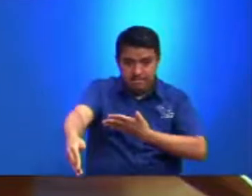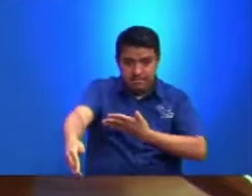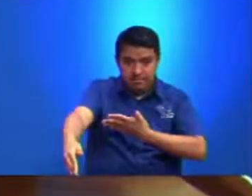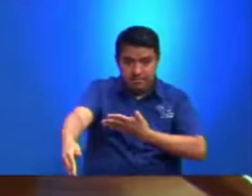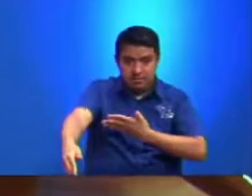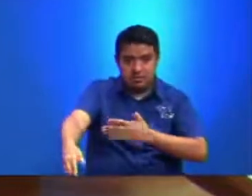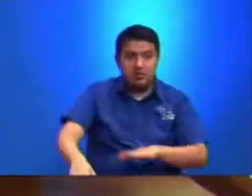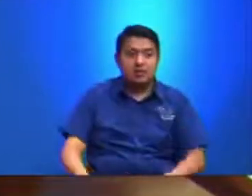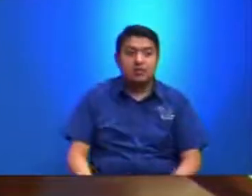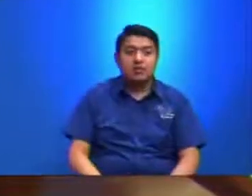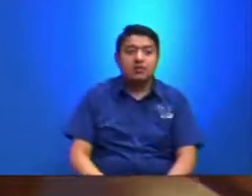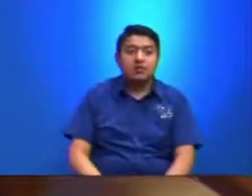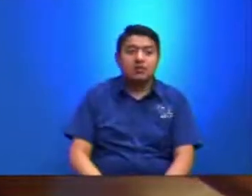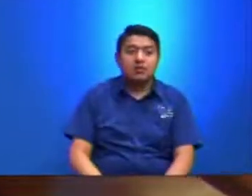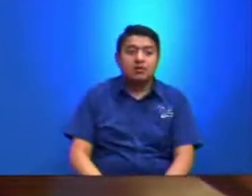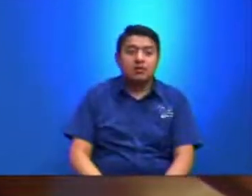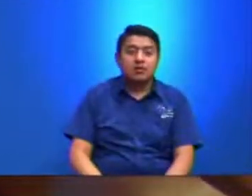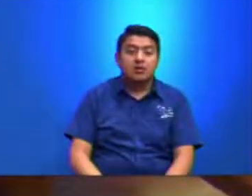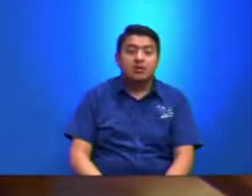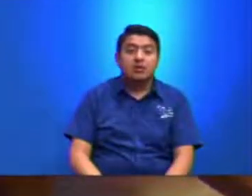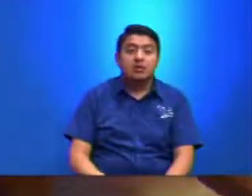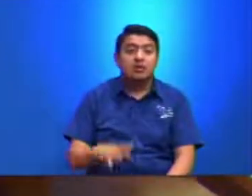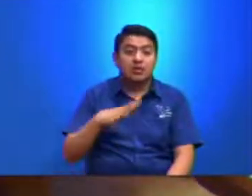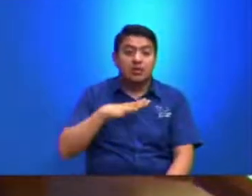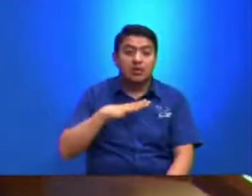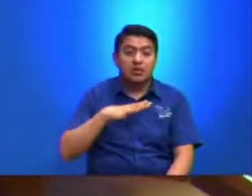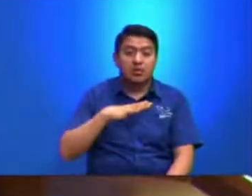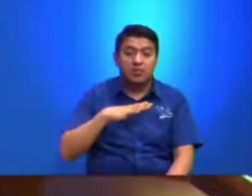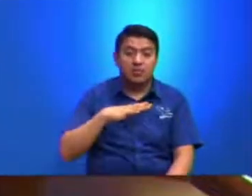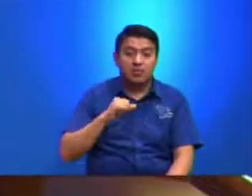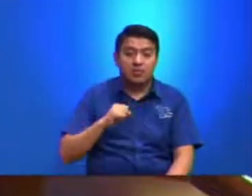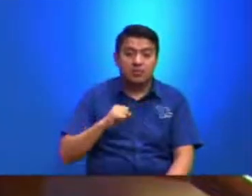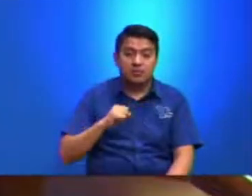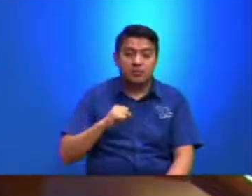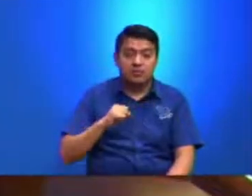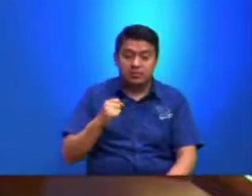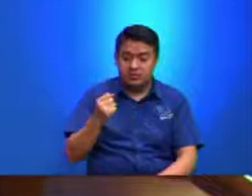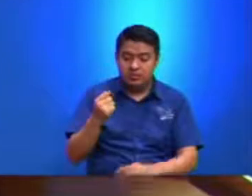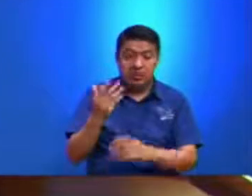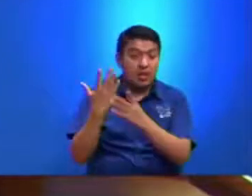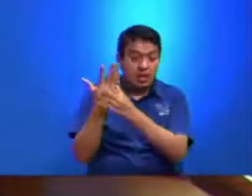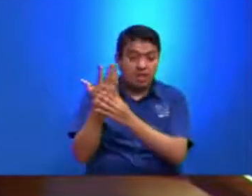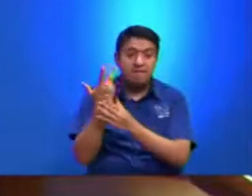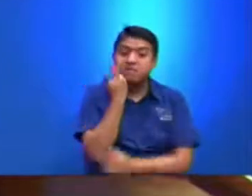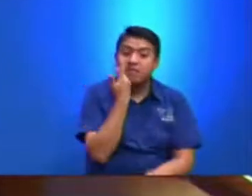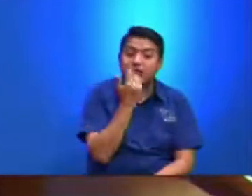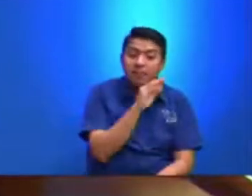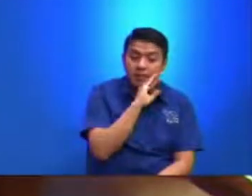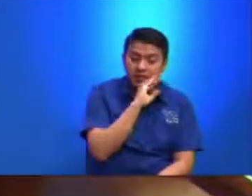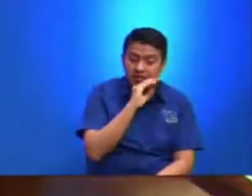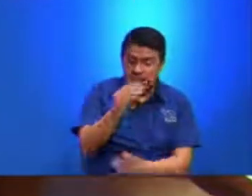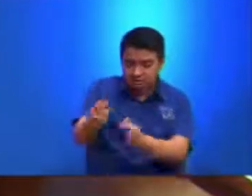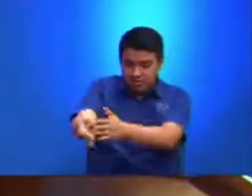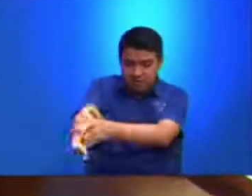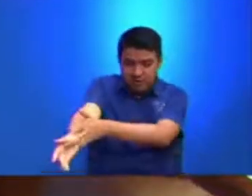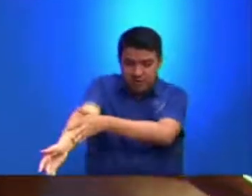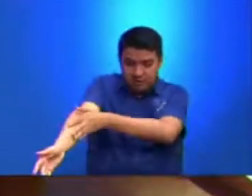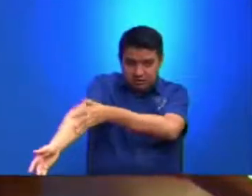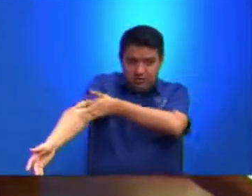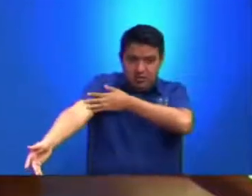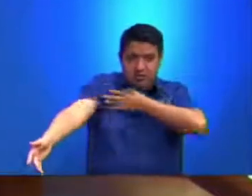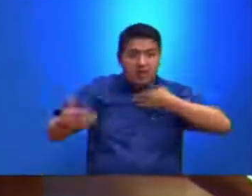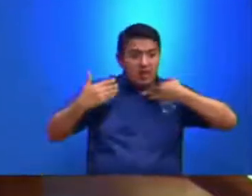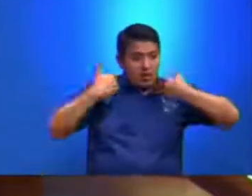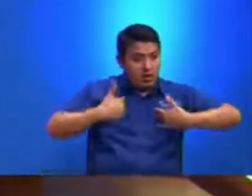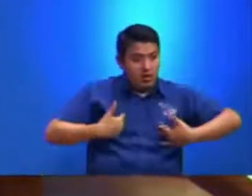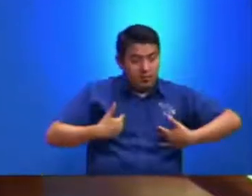porque tenía una gangrena que se estaba regando por todo su cuerpo y entonces lo iba a matar. Entonces quitaron